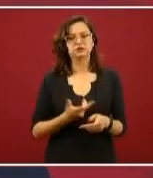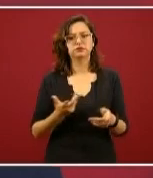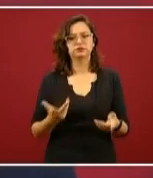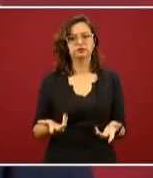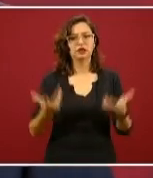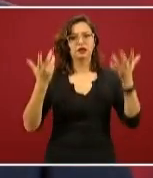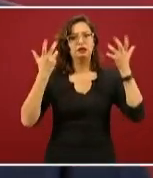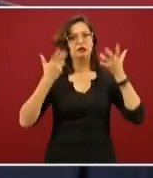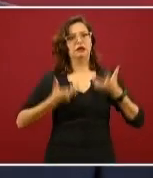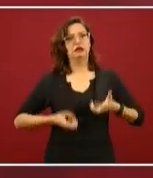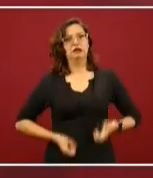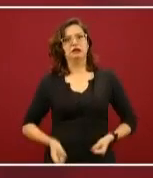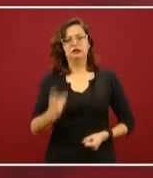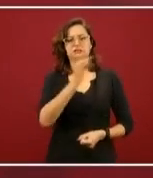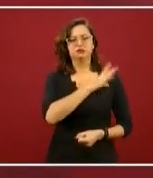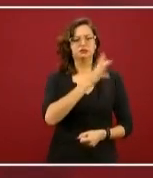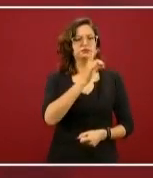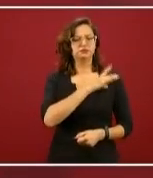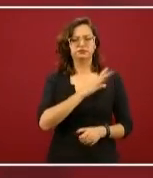sin apanicarnos,